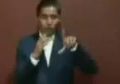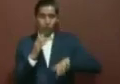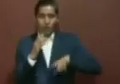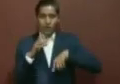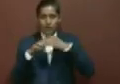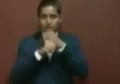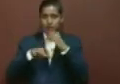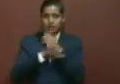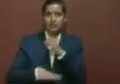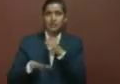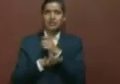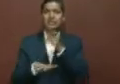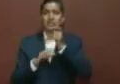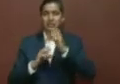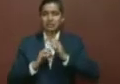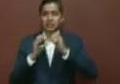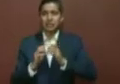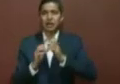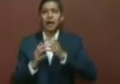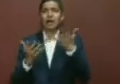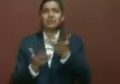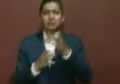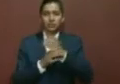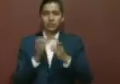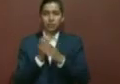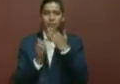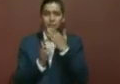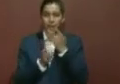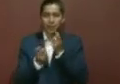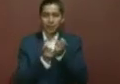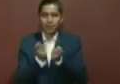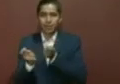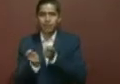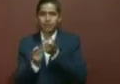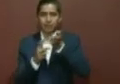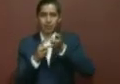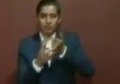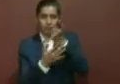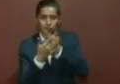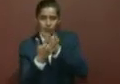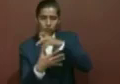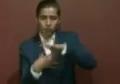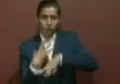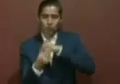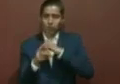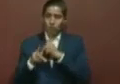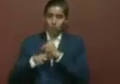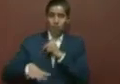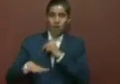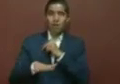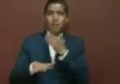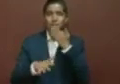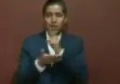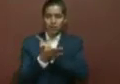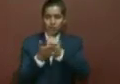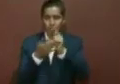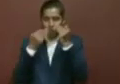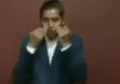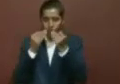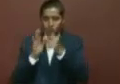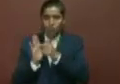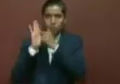el Estado, es que las cosas se manejen bien, que los recursos públicos se manejen con pulcritud,